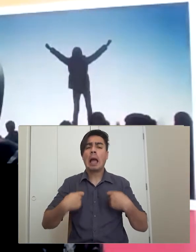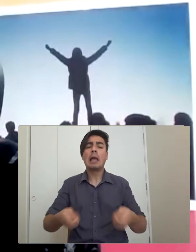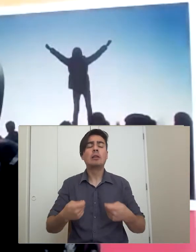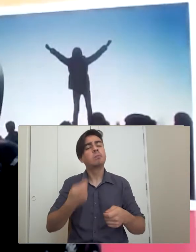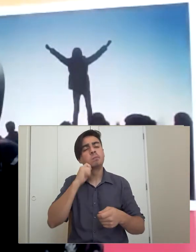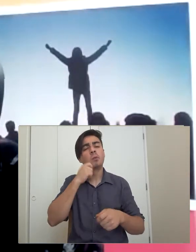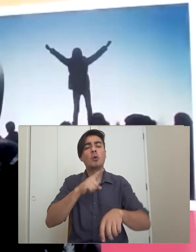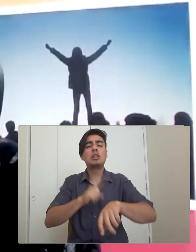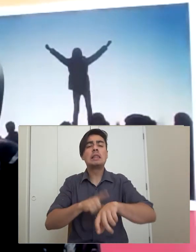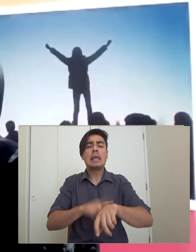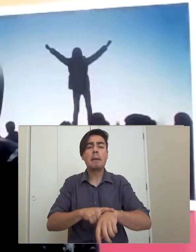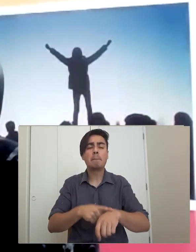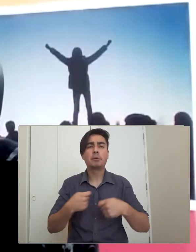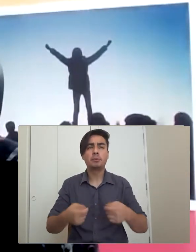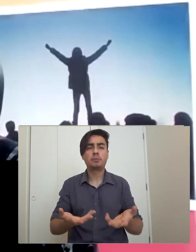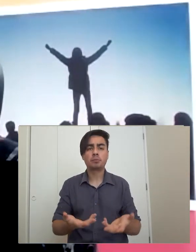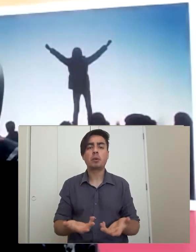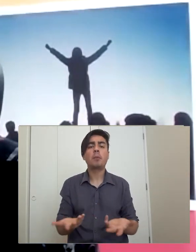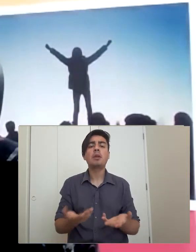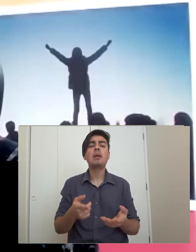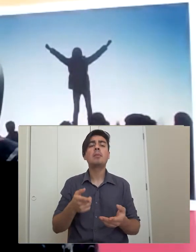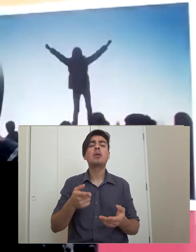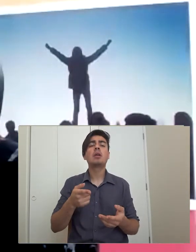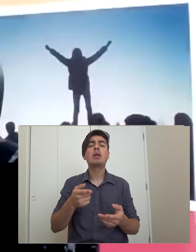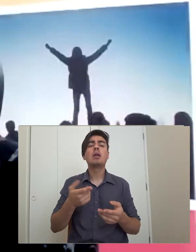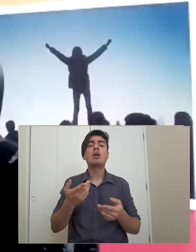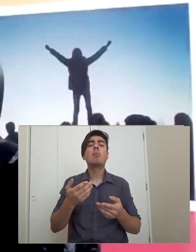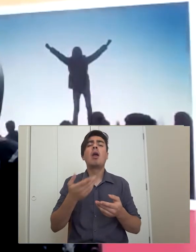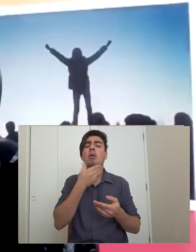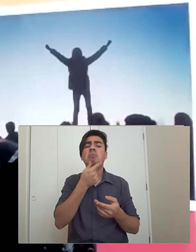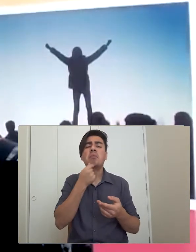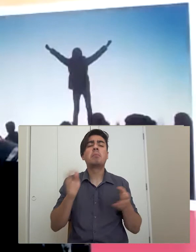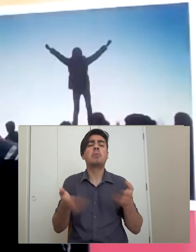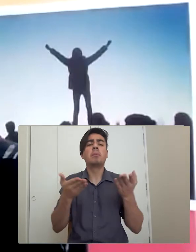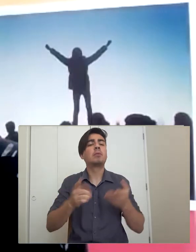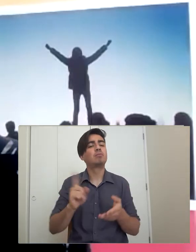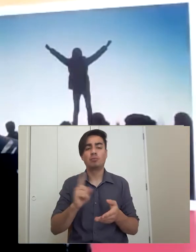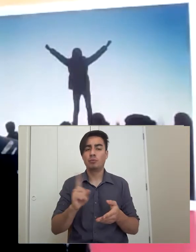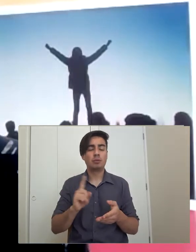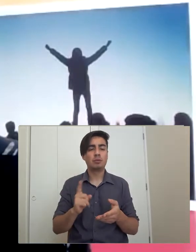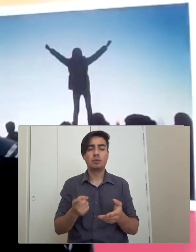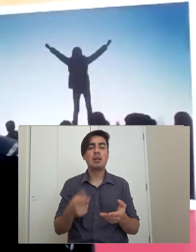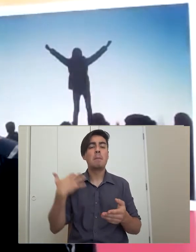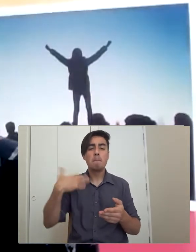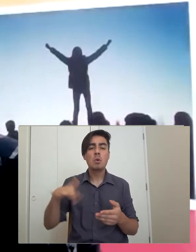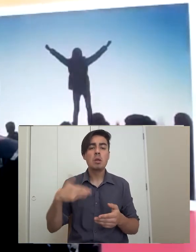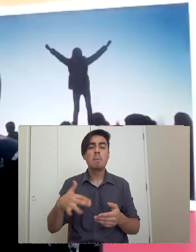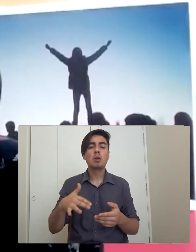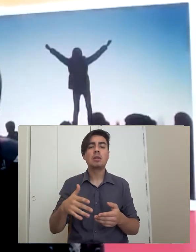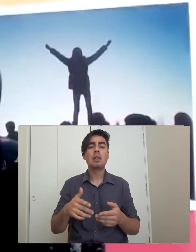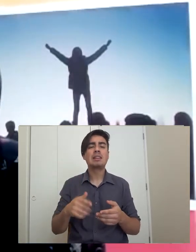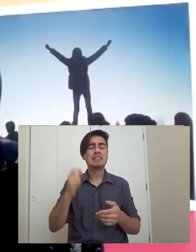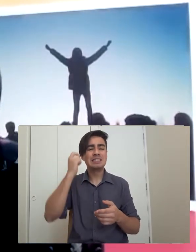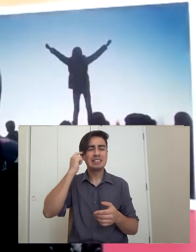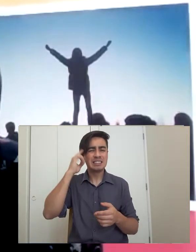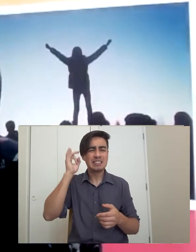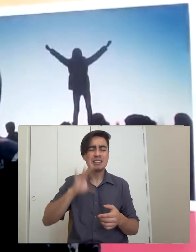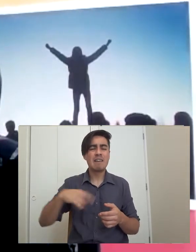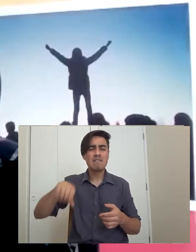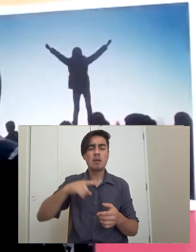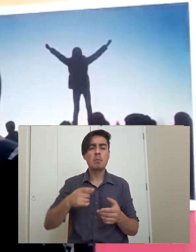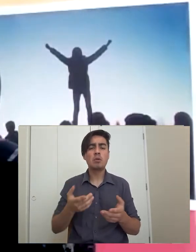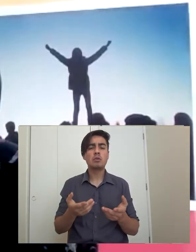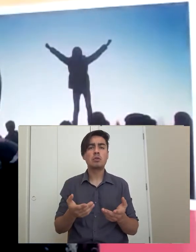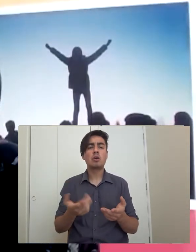pueda apresurar en esa fase de inicialización. Es muy importante.